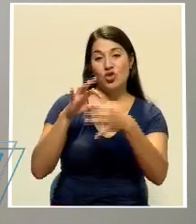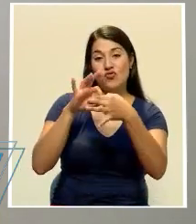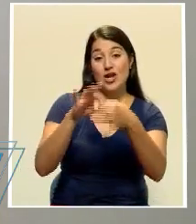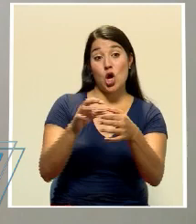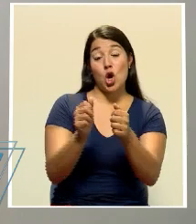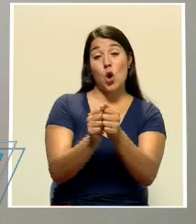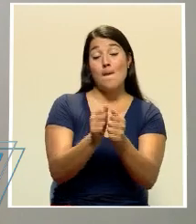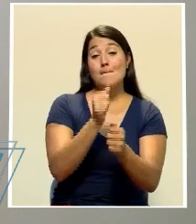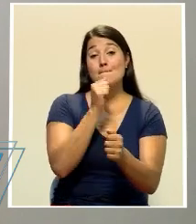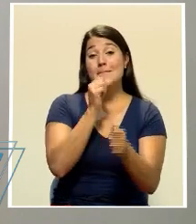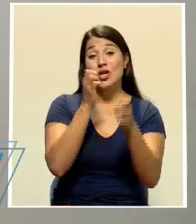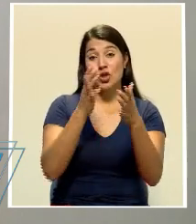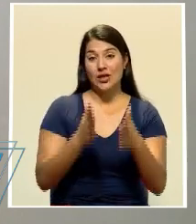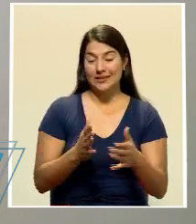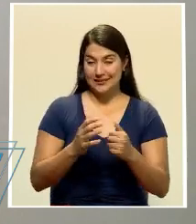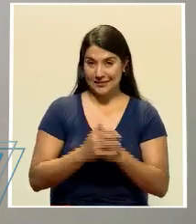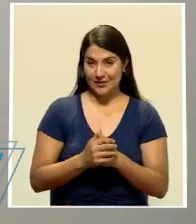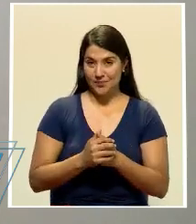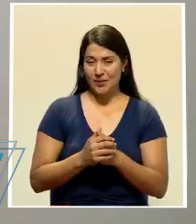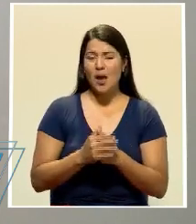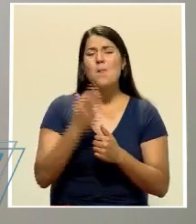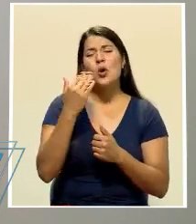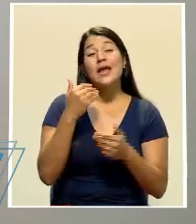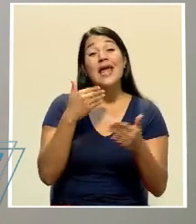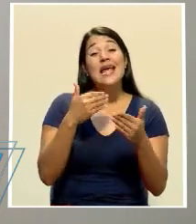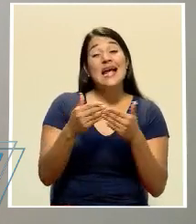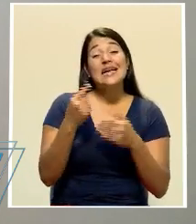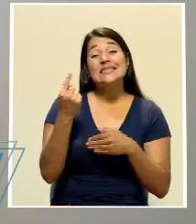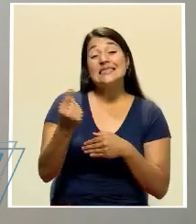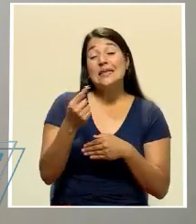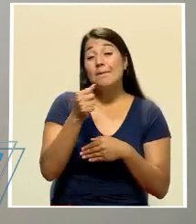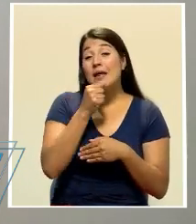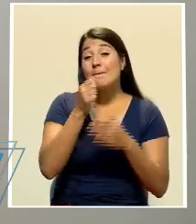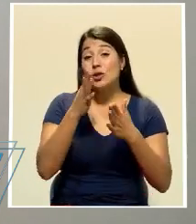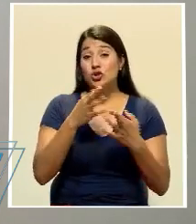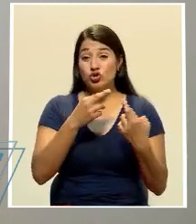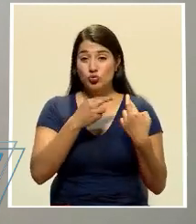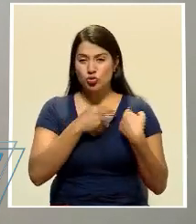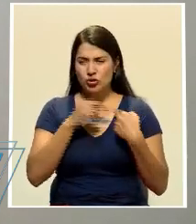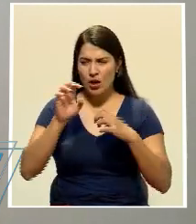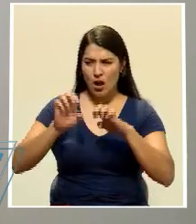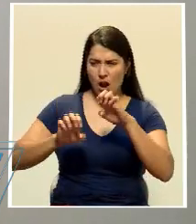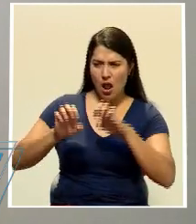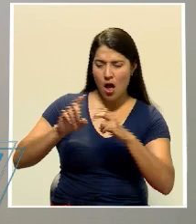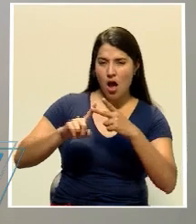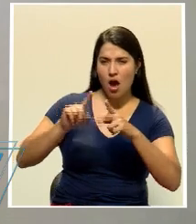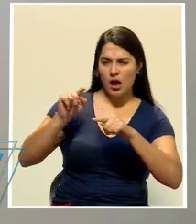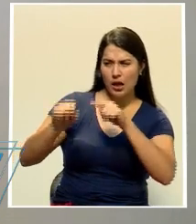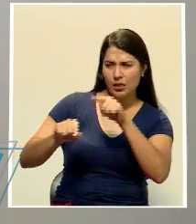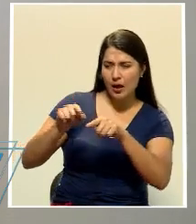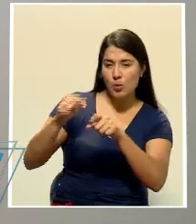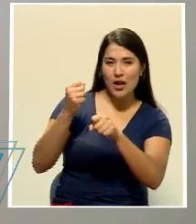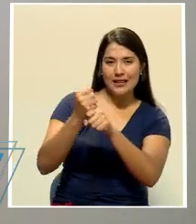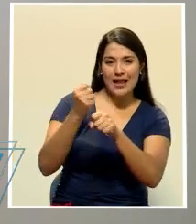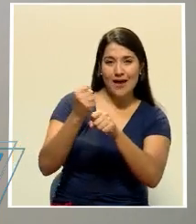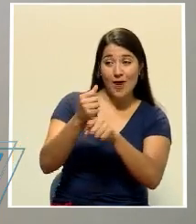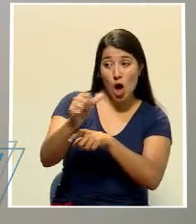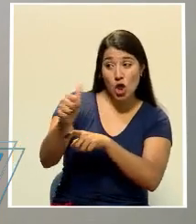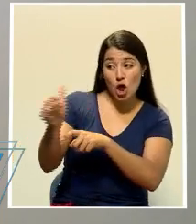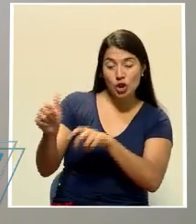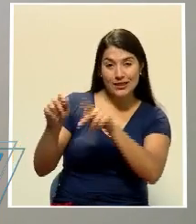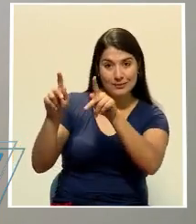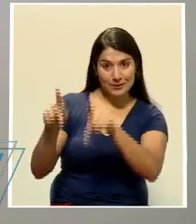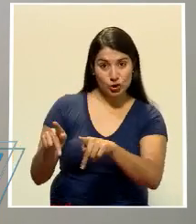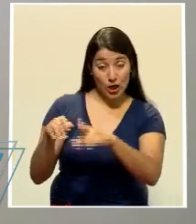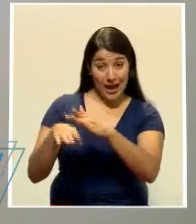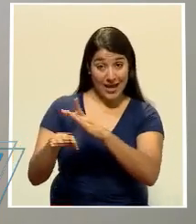decir que usualmente los periodistas que evaluamos y criticamos la labor de otros sectores de la